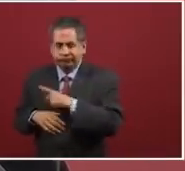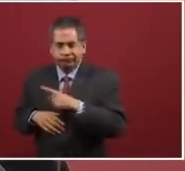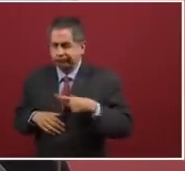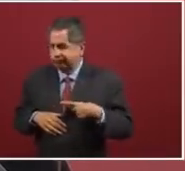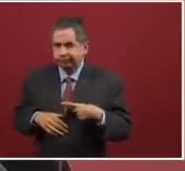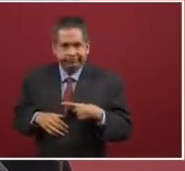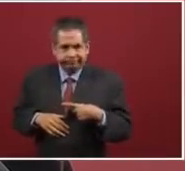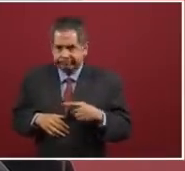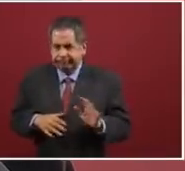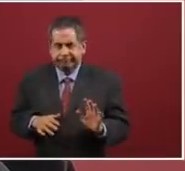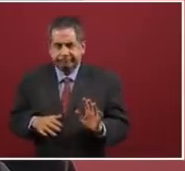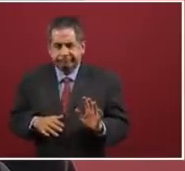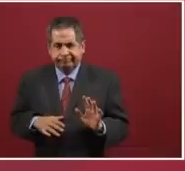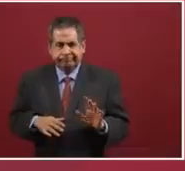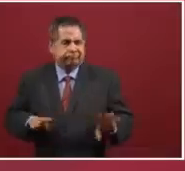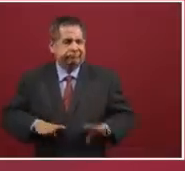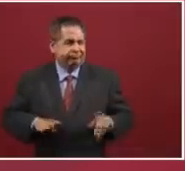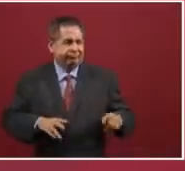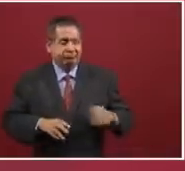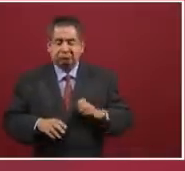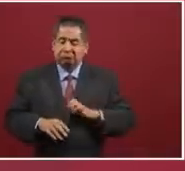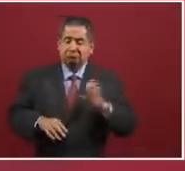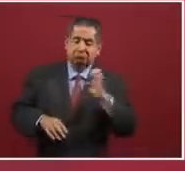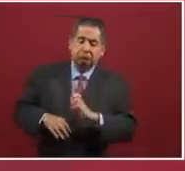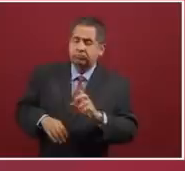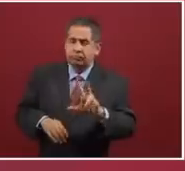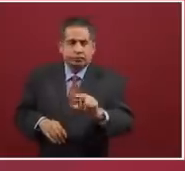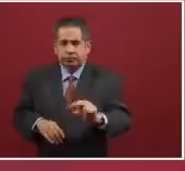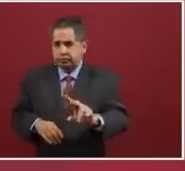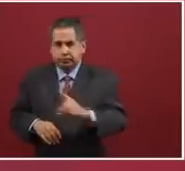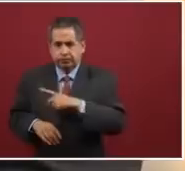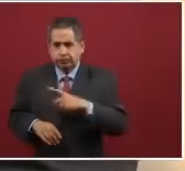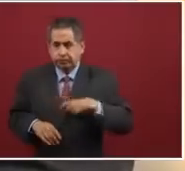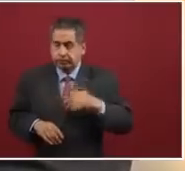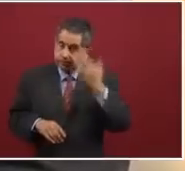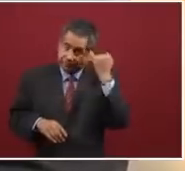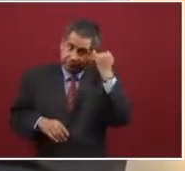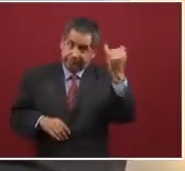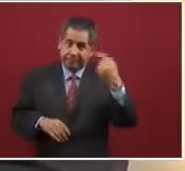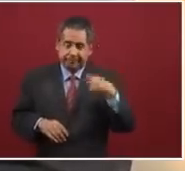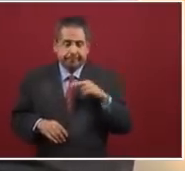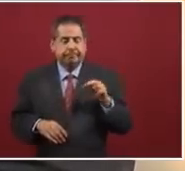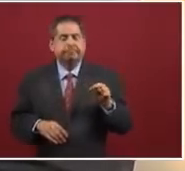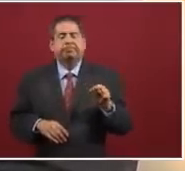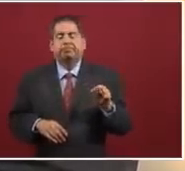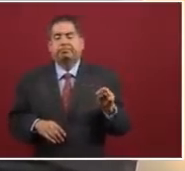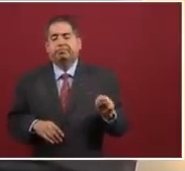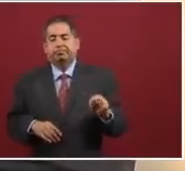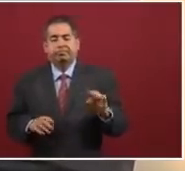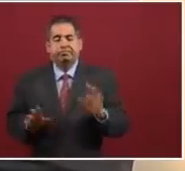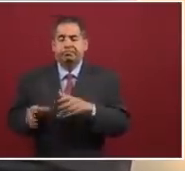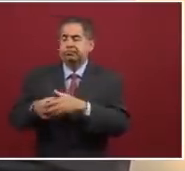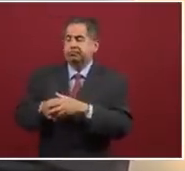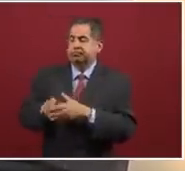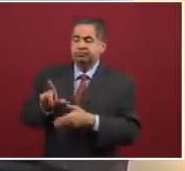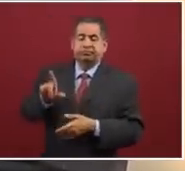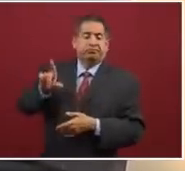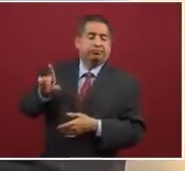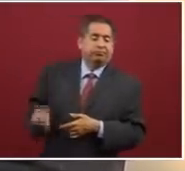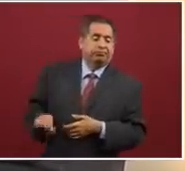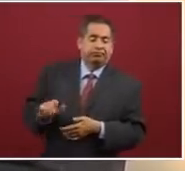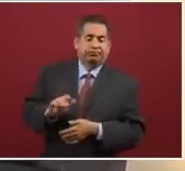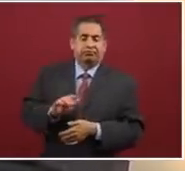¿sí? Que es una actitud también, desde mi punto de vista, clasista,